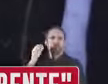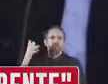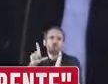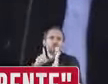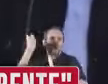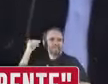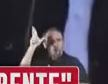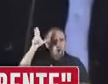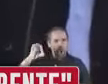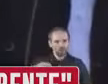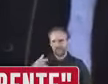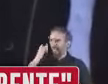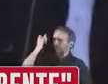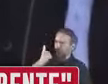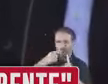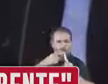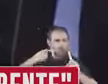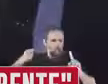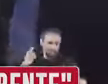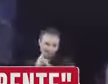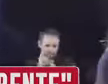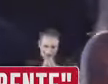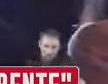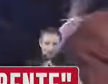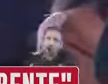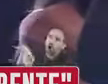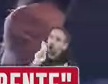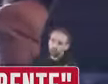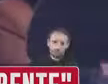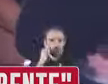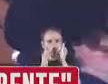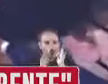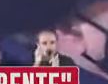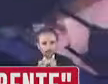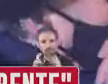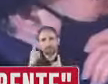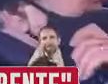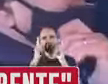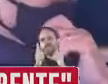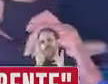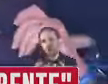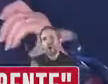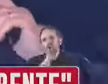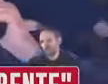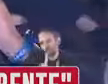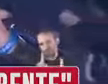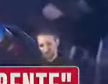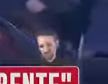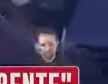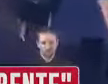ocho años que se los conté no les voy a venir a contar lo mismo otra vez pero